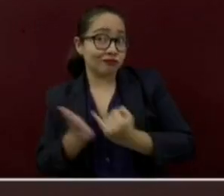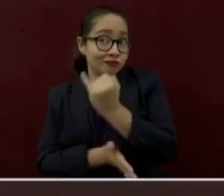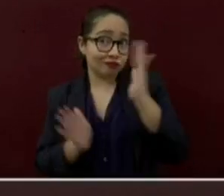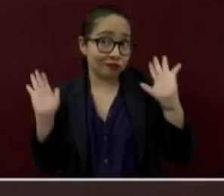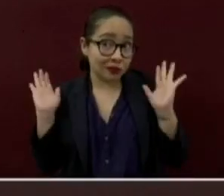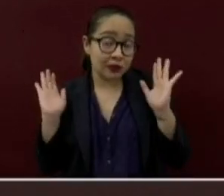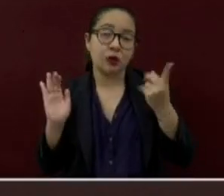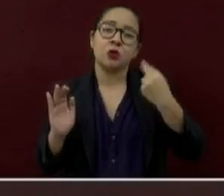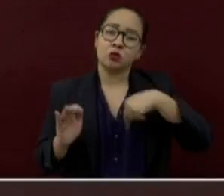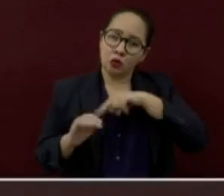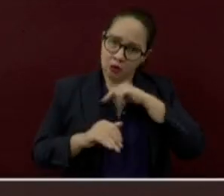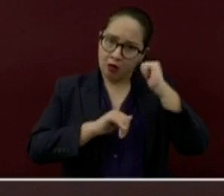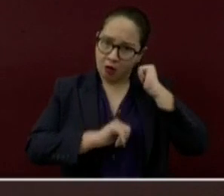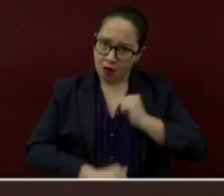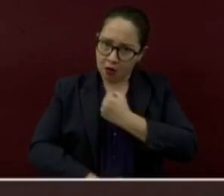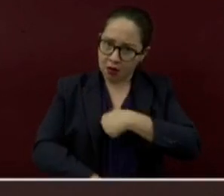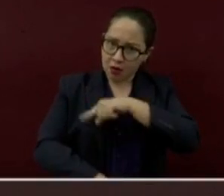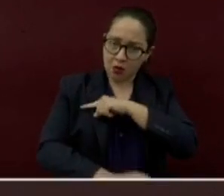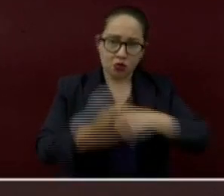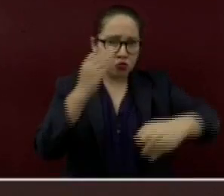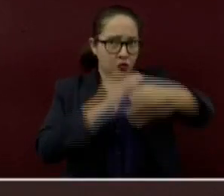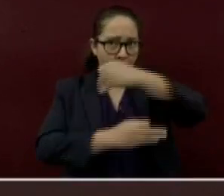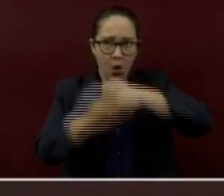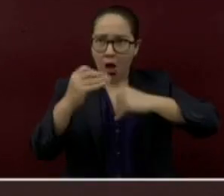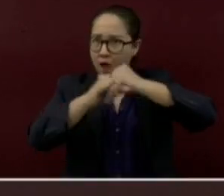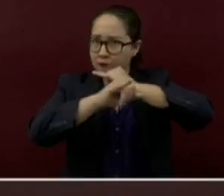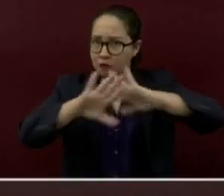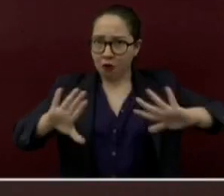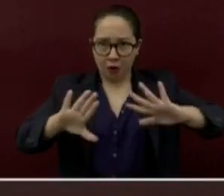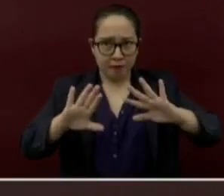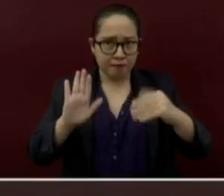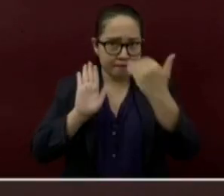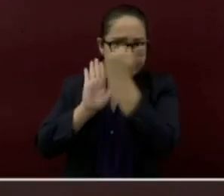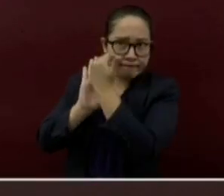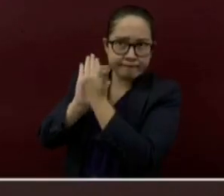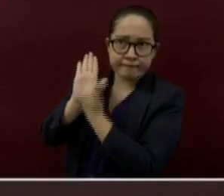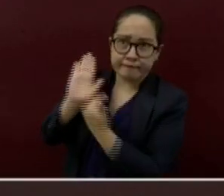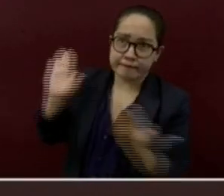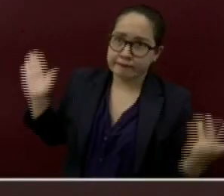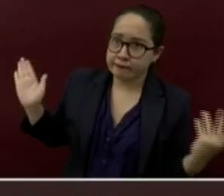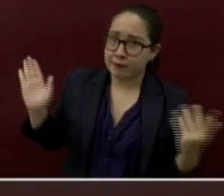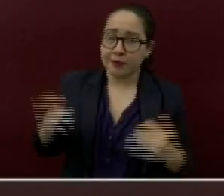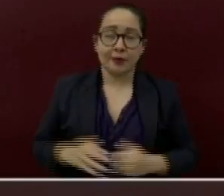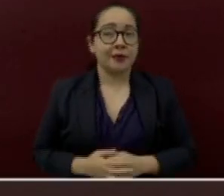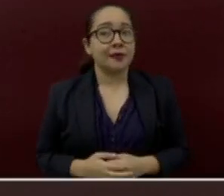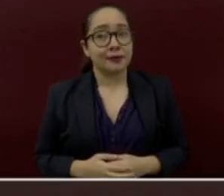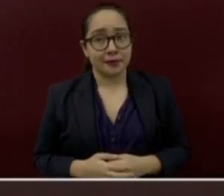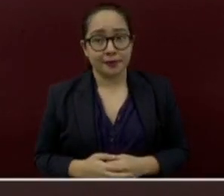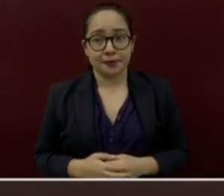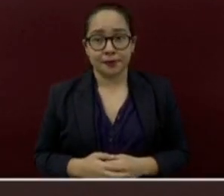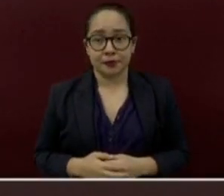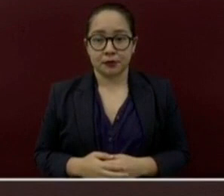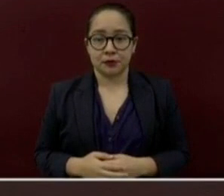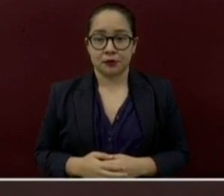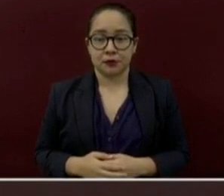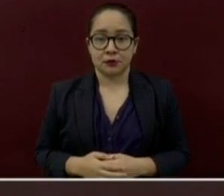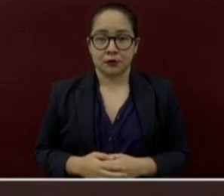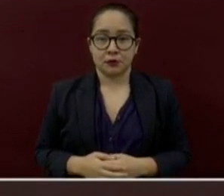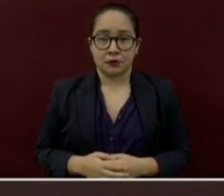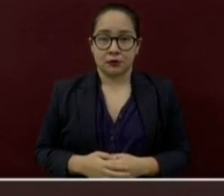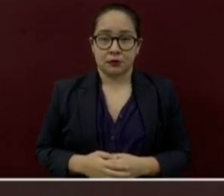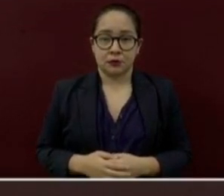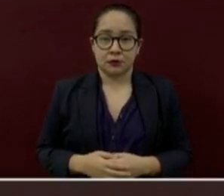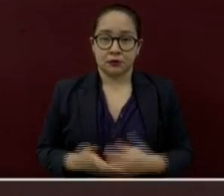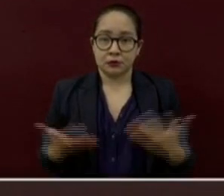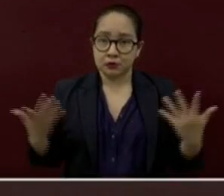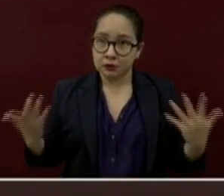salud brindarles toda la información de primera mano necesaria para prevenir el contagio